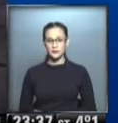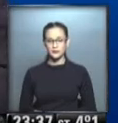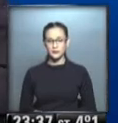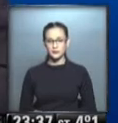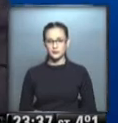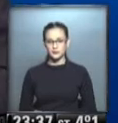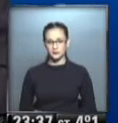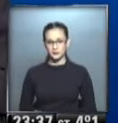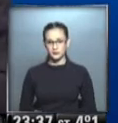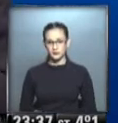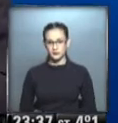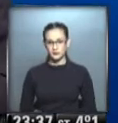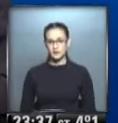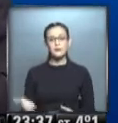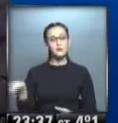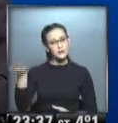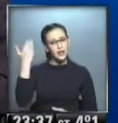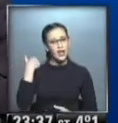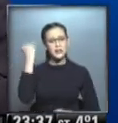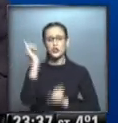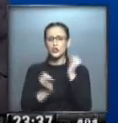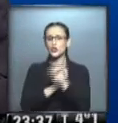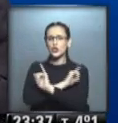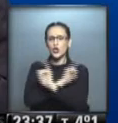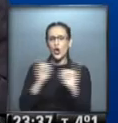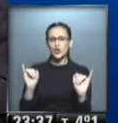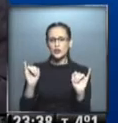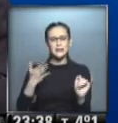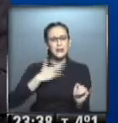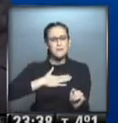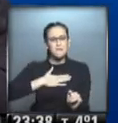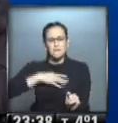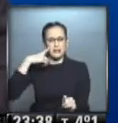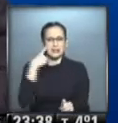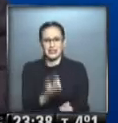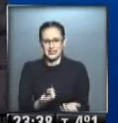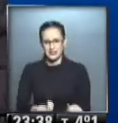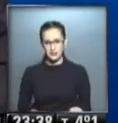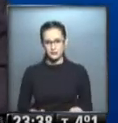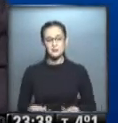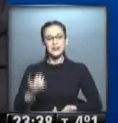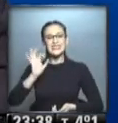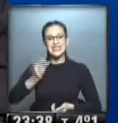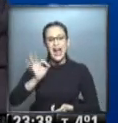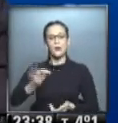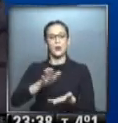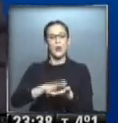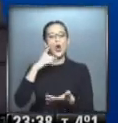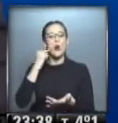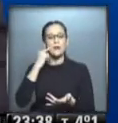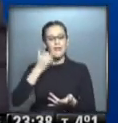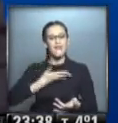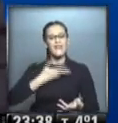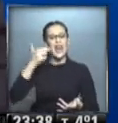Dábamos ayer una noticia que yo decía que realmente no dan ganas de dar, que dan tristeza a dar. Ustedes conocen el caso de Fernando Carrera, este